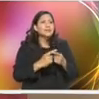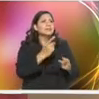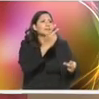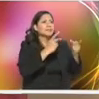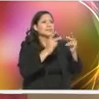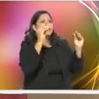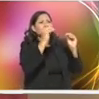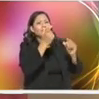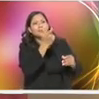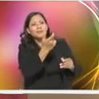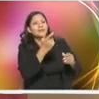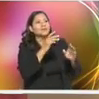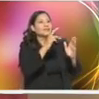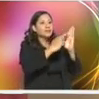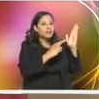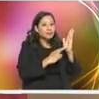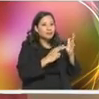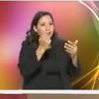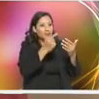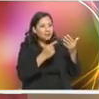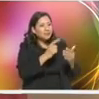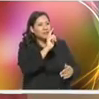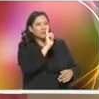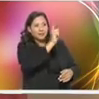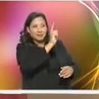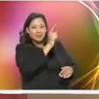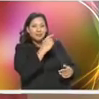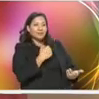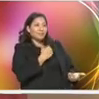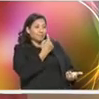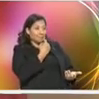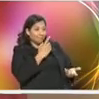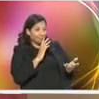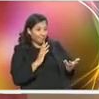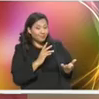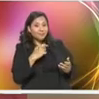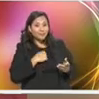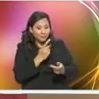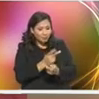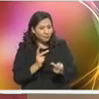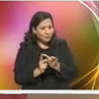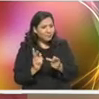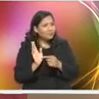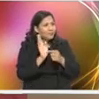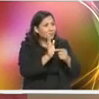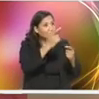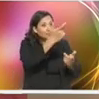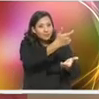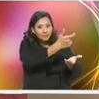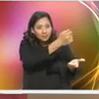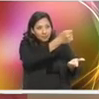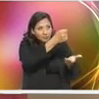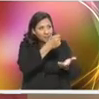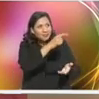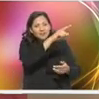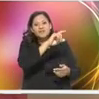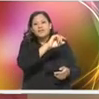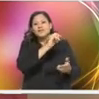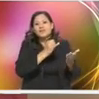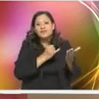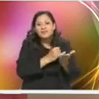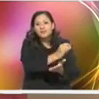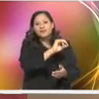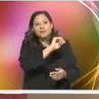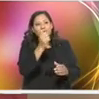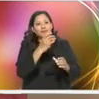dinero y las condiciones que te pone, lo ridículo que puede ser que tú tienes un proyecto y el que da la lana Sí. te imponga otra cosa. Entonces